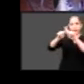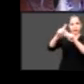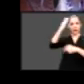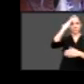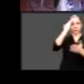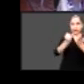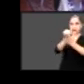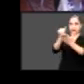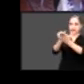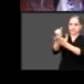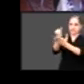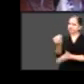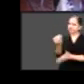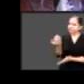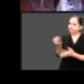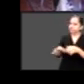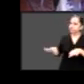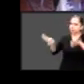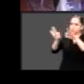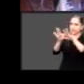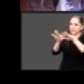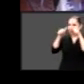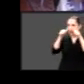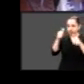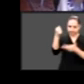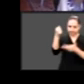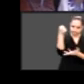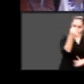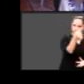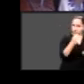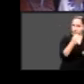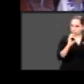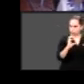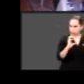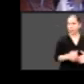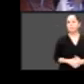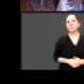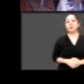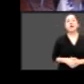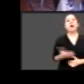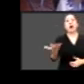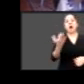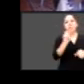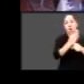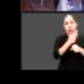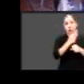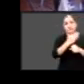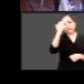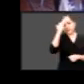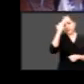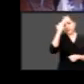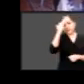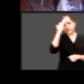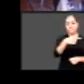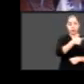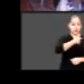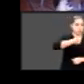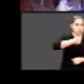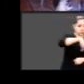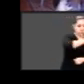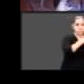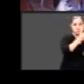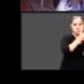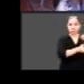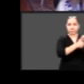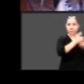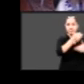en nuestro país estamos todavía no estamos allá y con mucha tristeza vemos